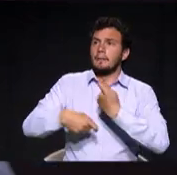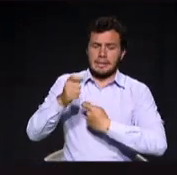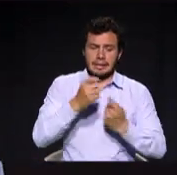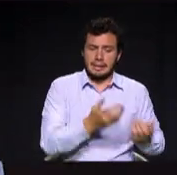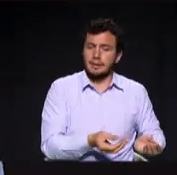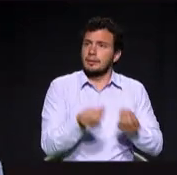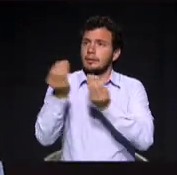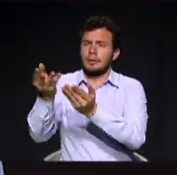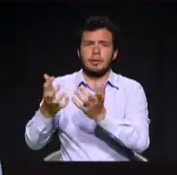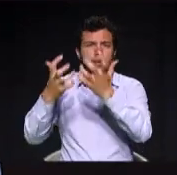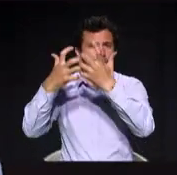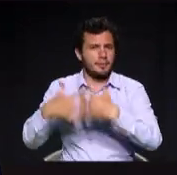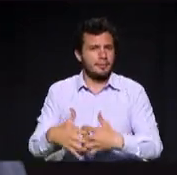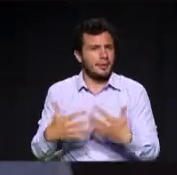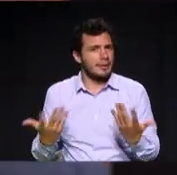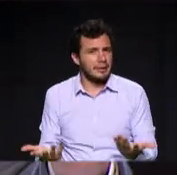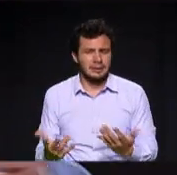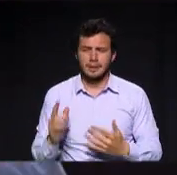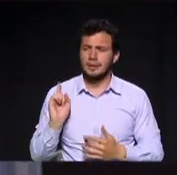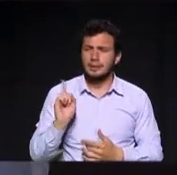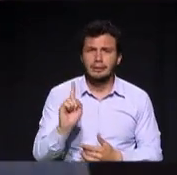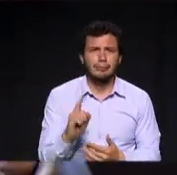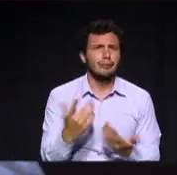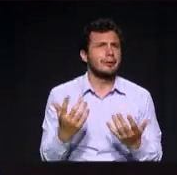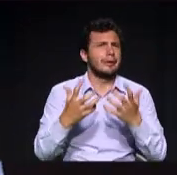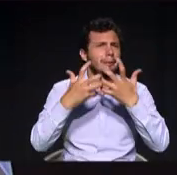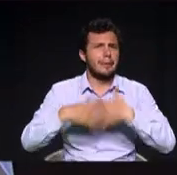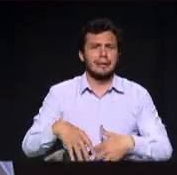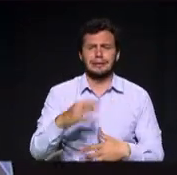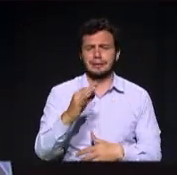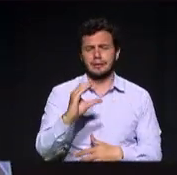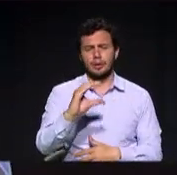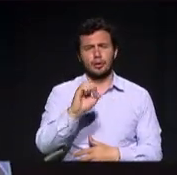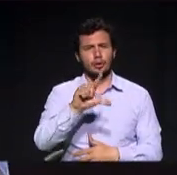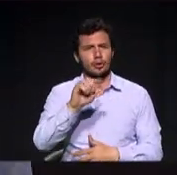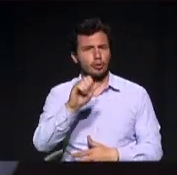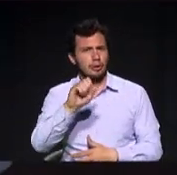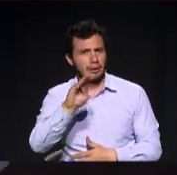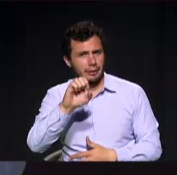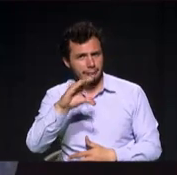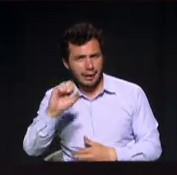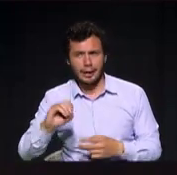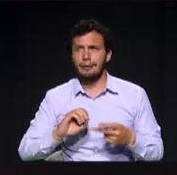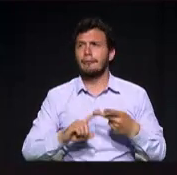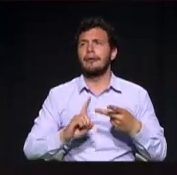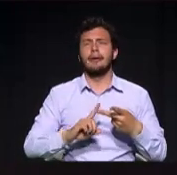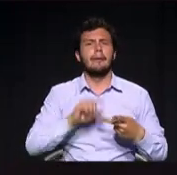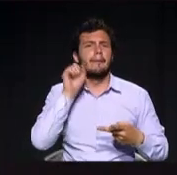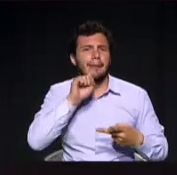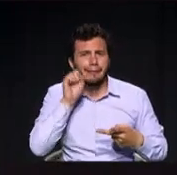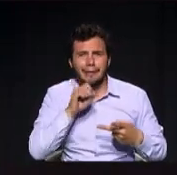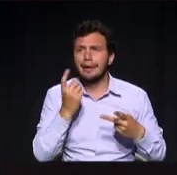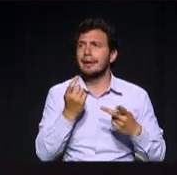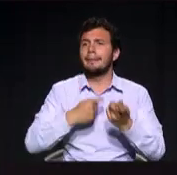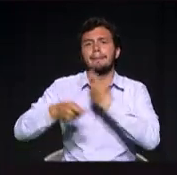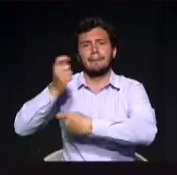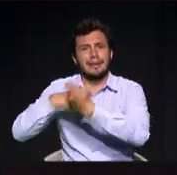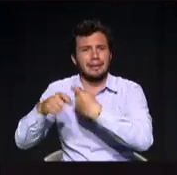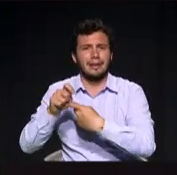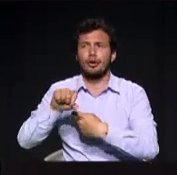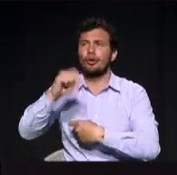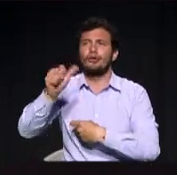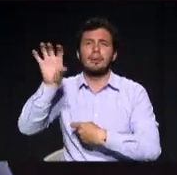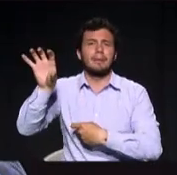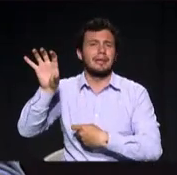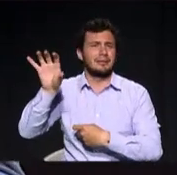últimos años empresas muy importantes con tabaco bavaria entre muchas otras están vendiendo hoy en medellín los hospitales y